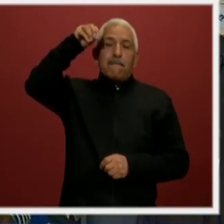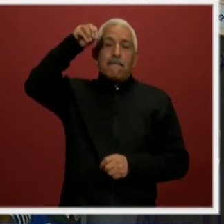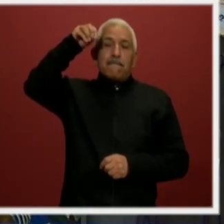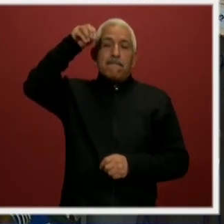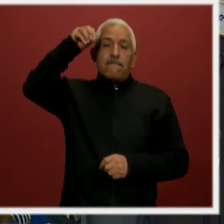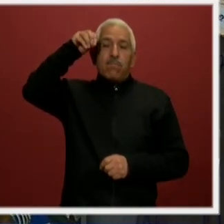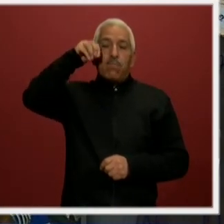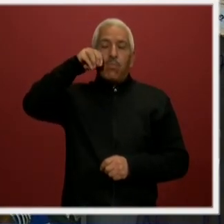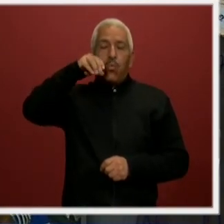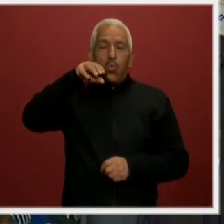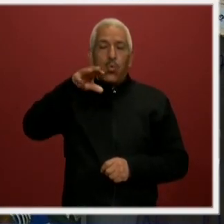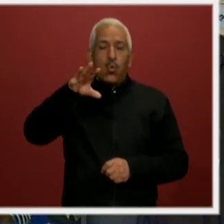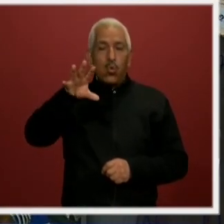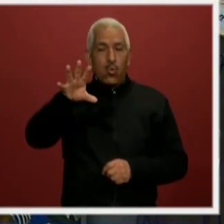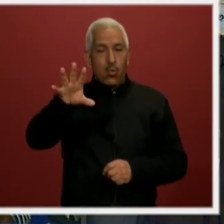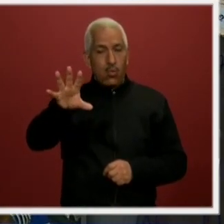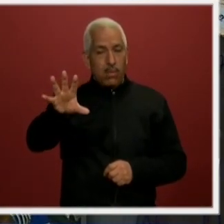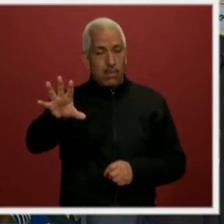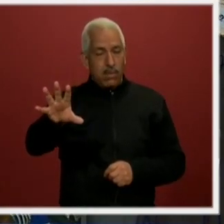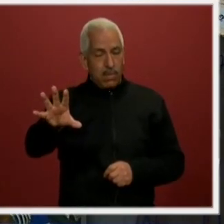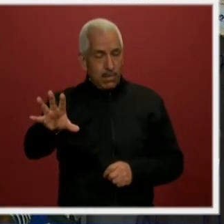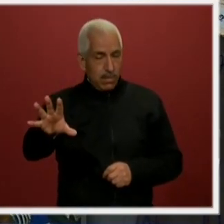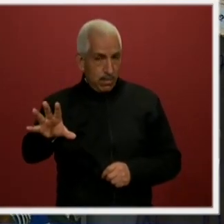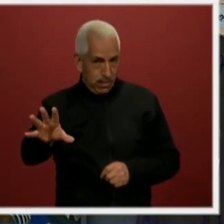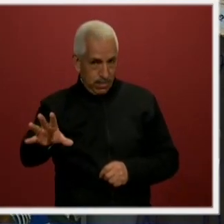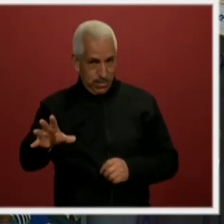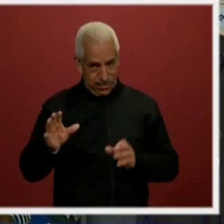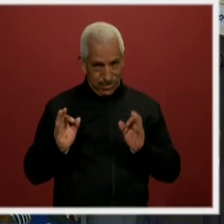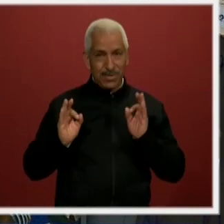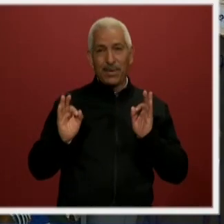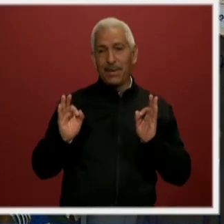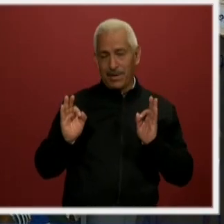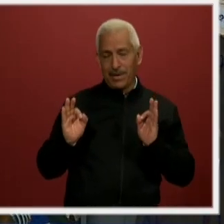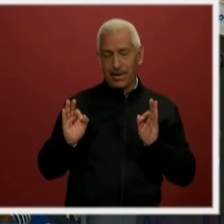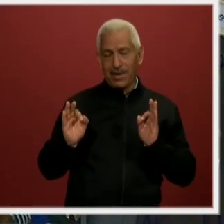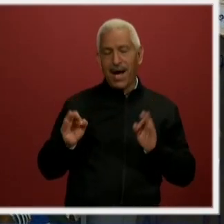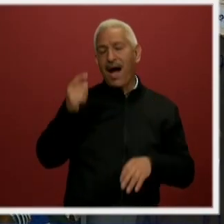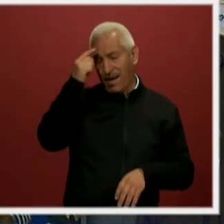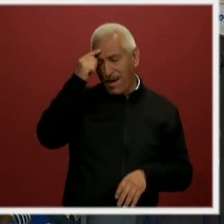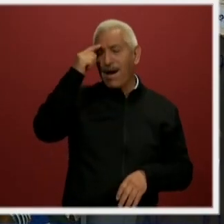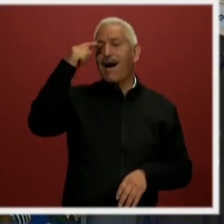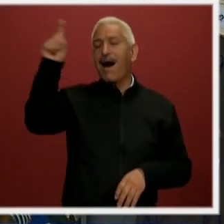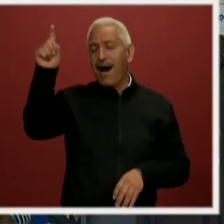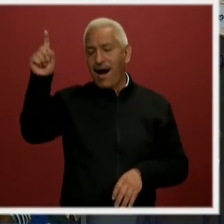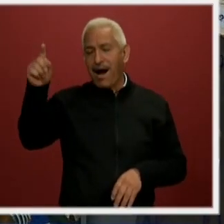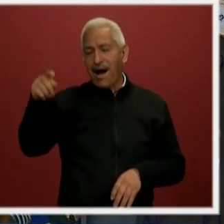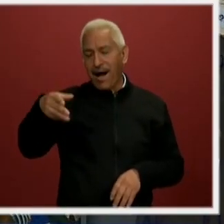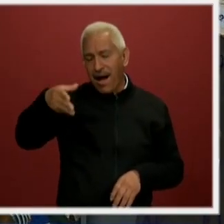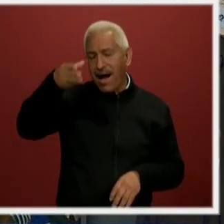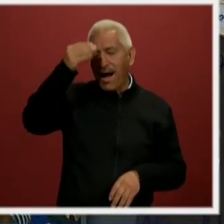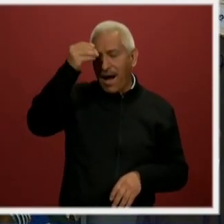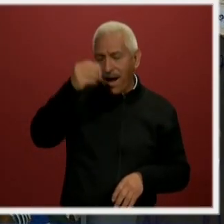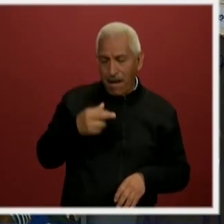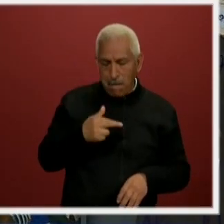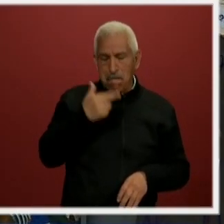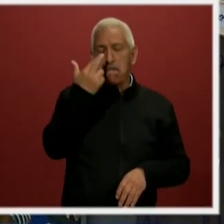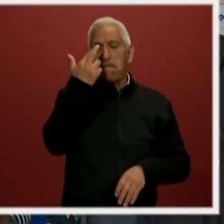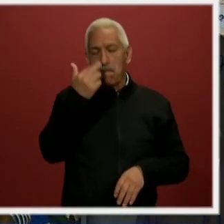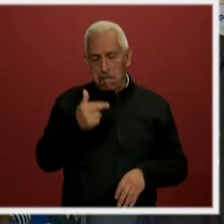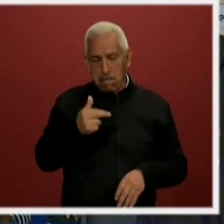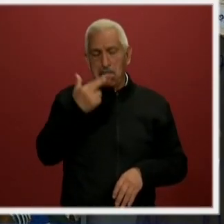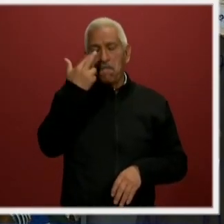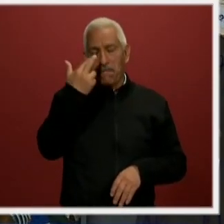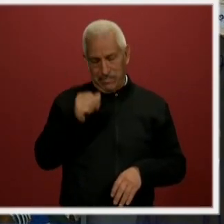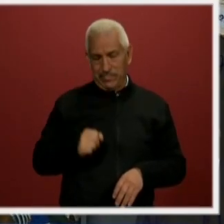sacamos por la boquita muy bien viste qué fácil es aprender a respirar vamos a hacerlo una vez